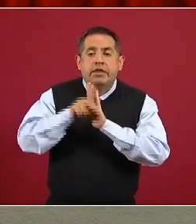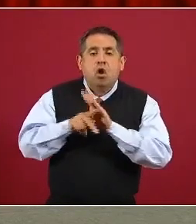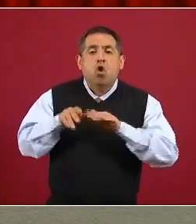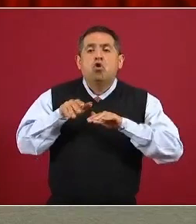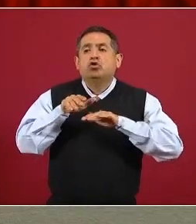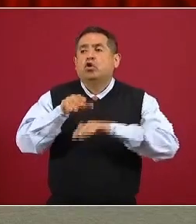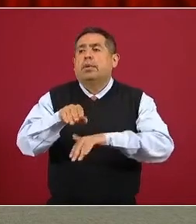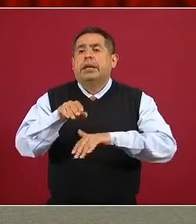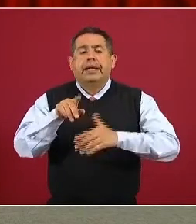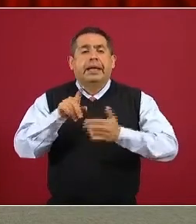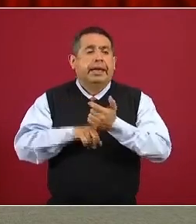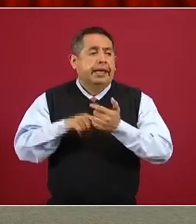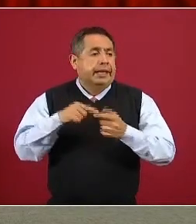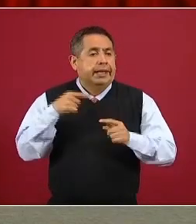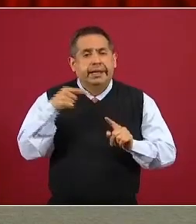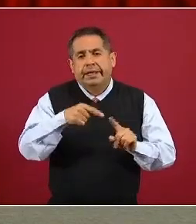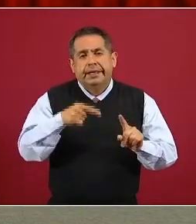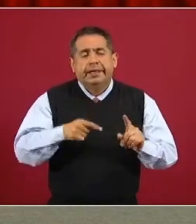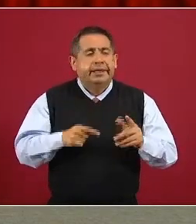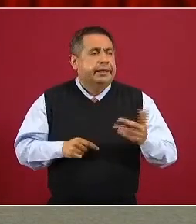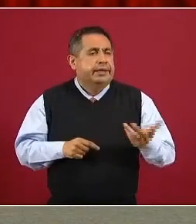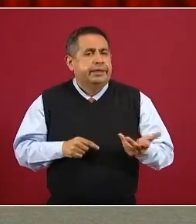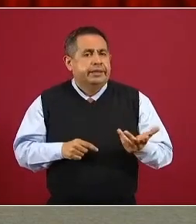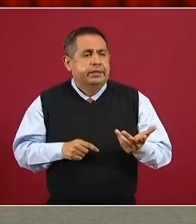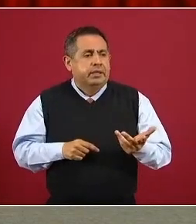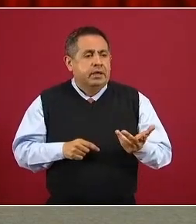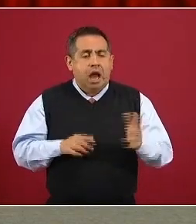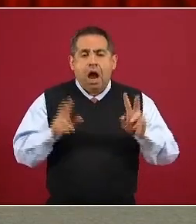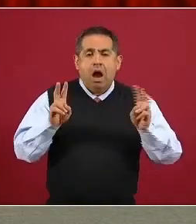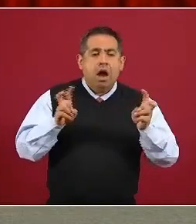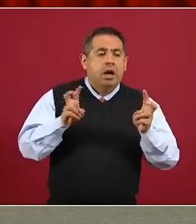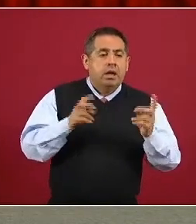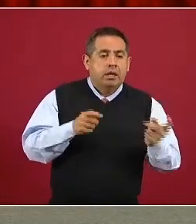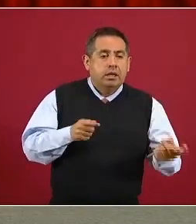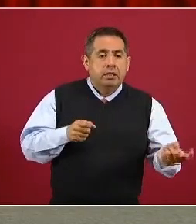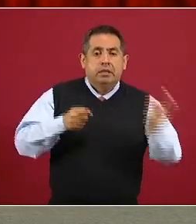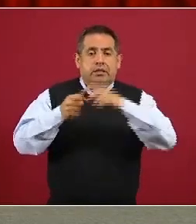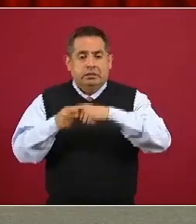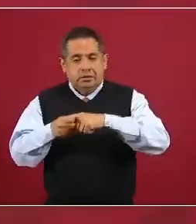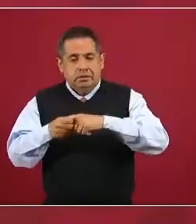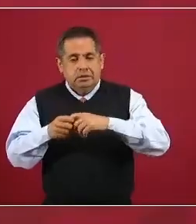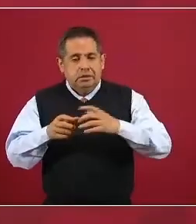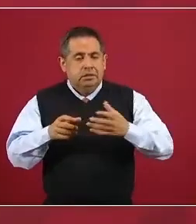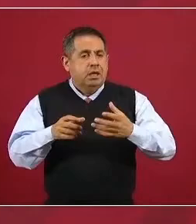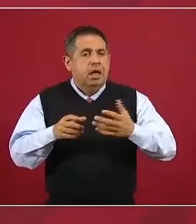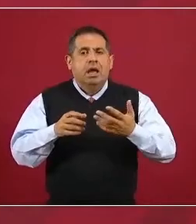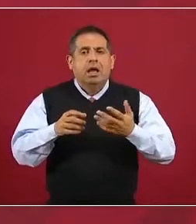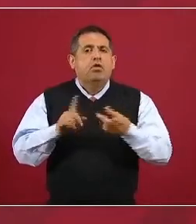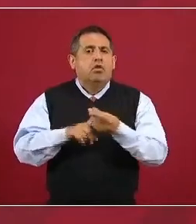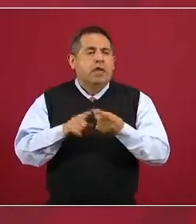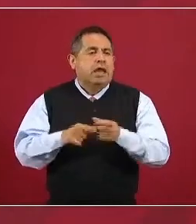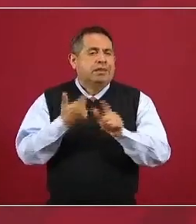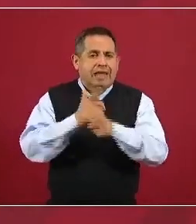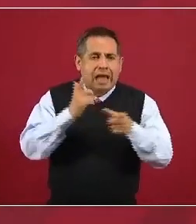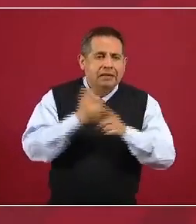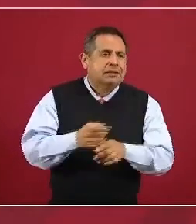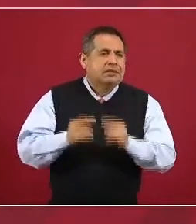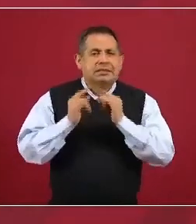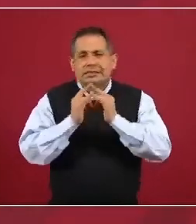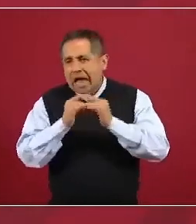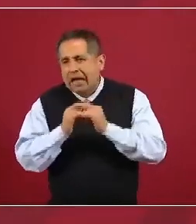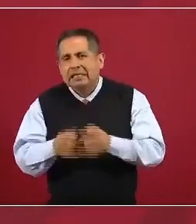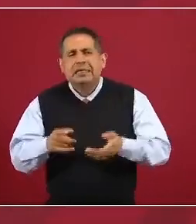que corresponde a los apoyos que se dieron a oficios, taxistas, tianguistas,